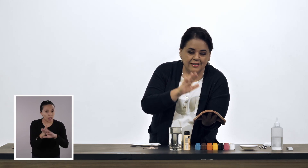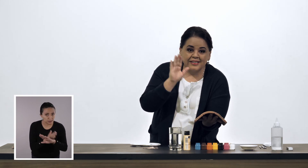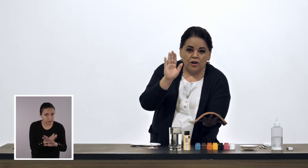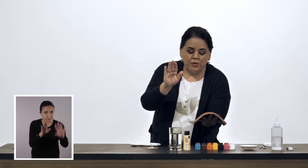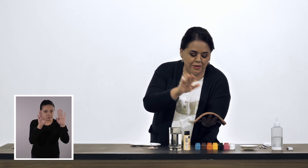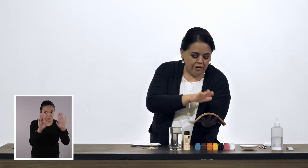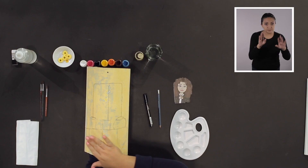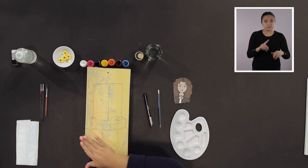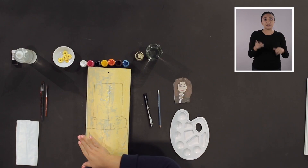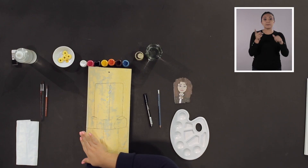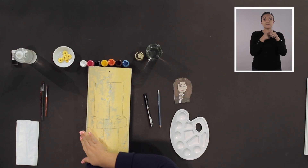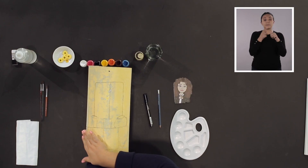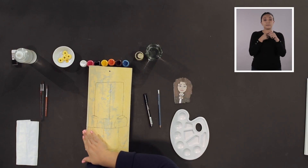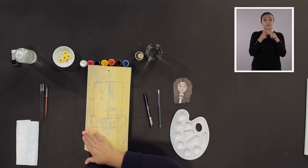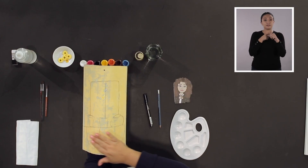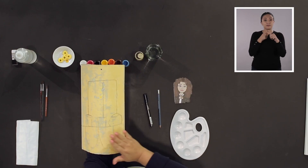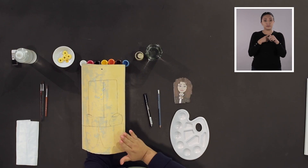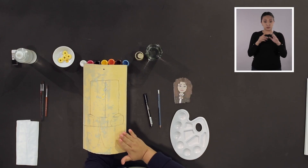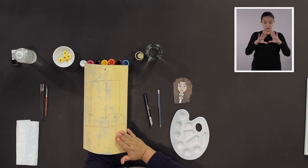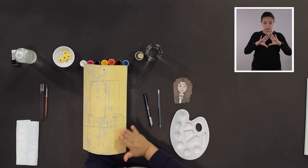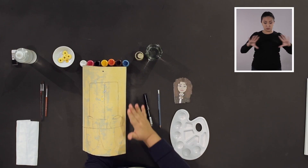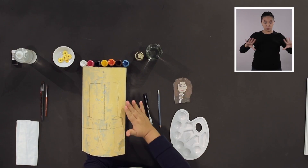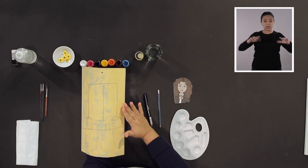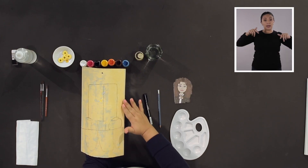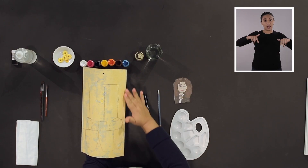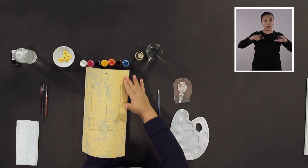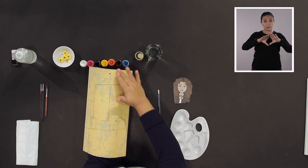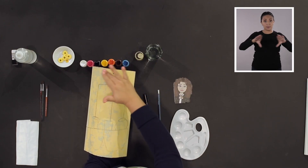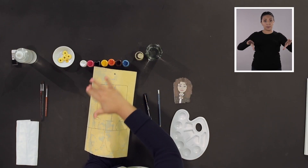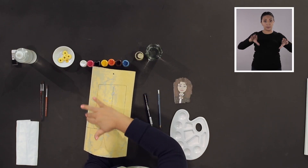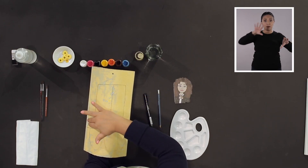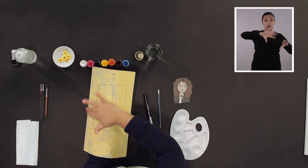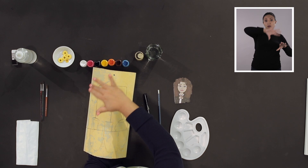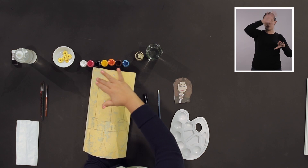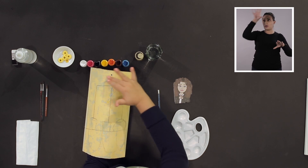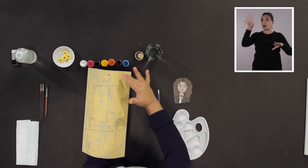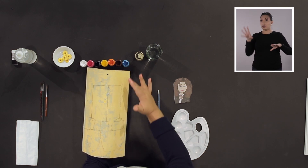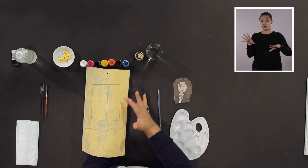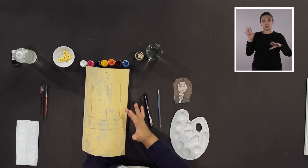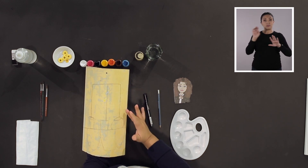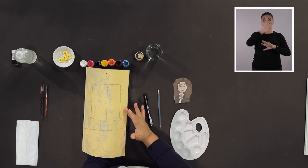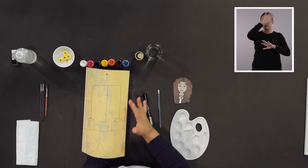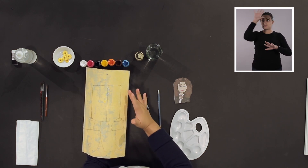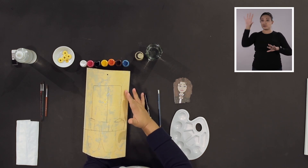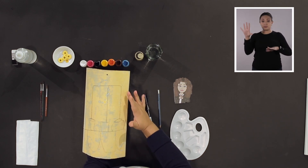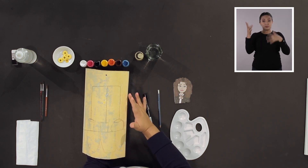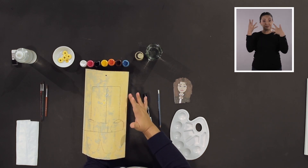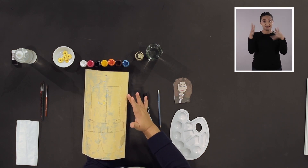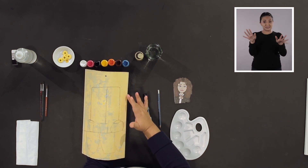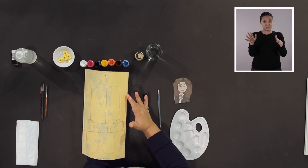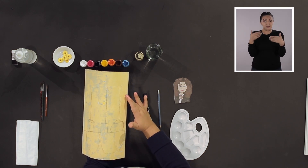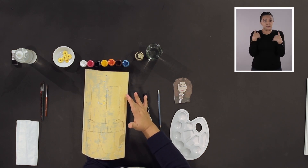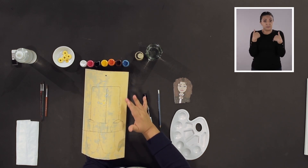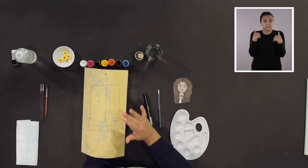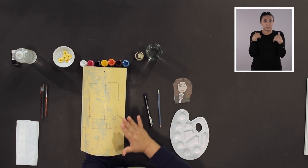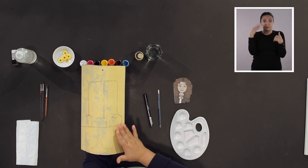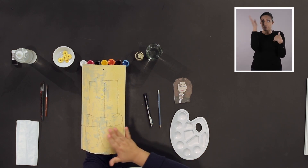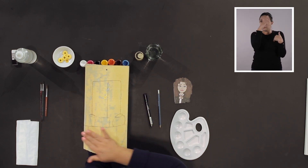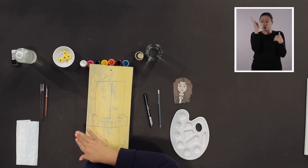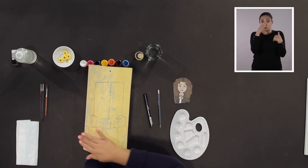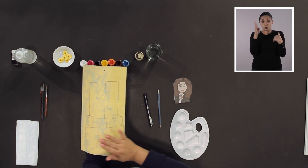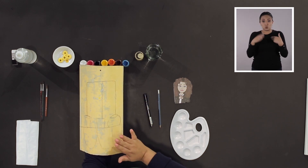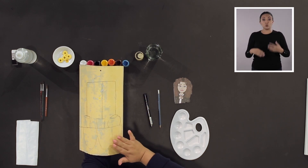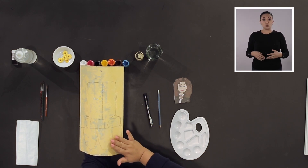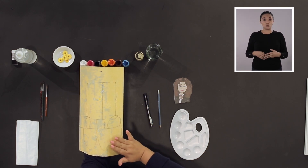recordarles que lo primero que hay que hacer es pintar la base, porque ya tenemos nuestra parte superior pintada. el mismo color que